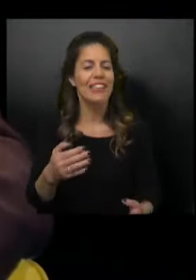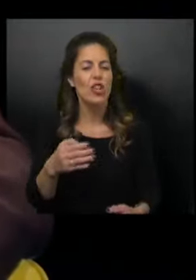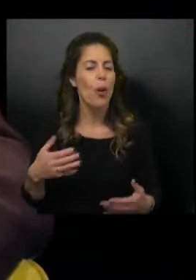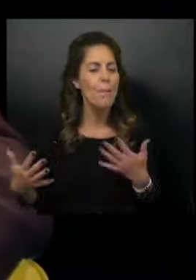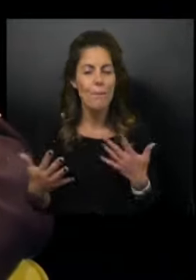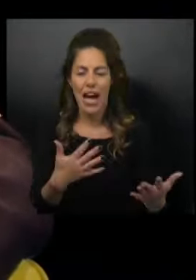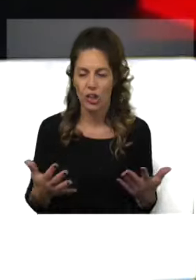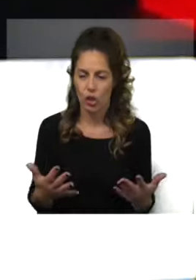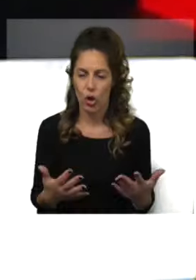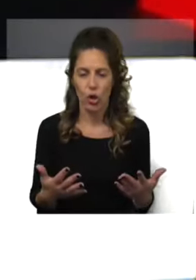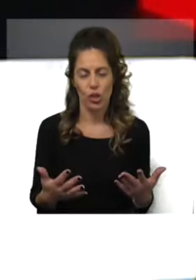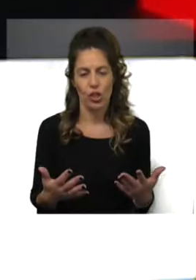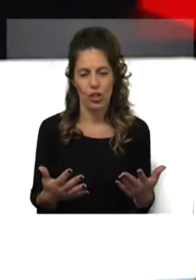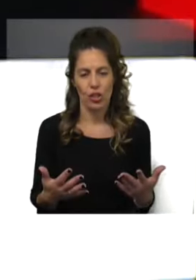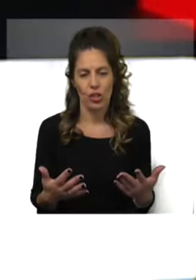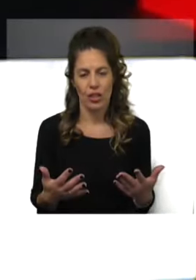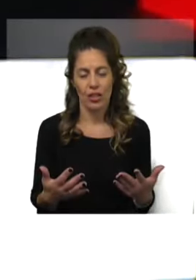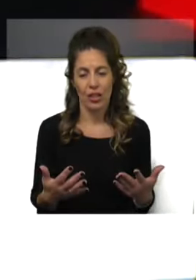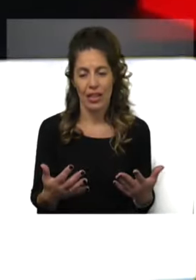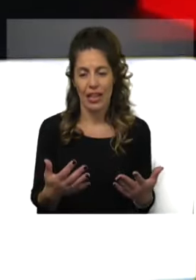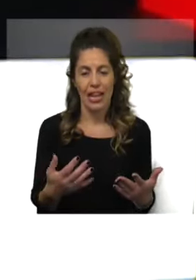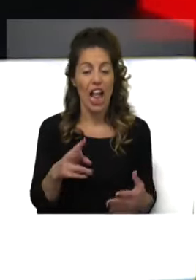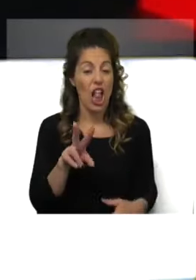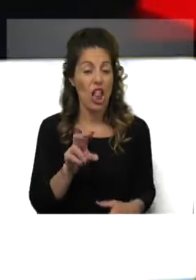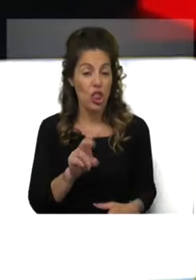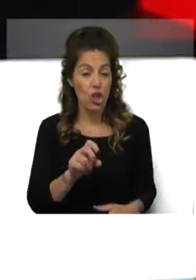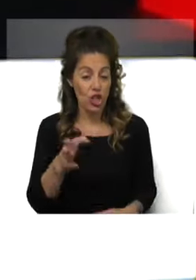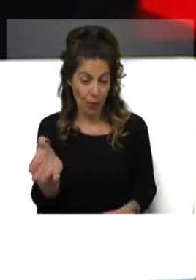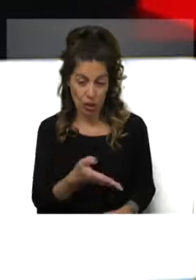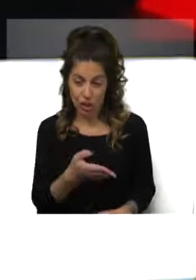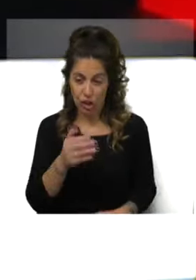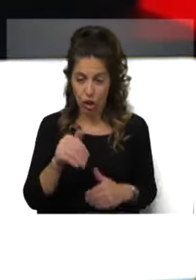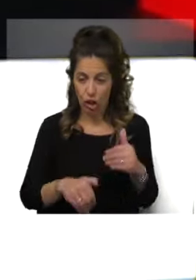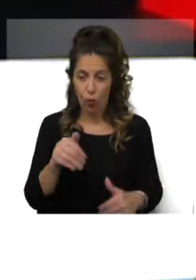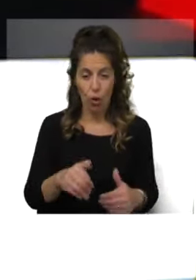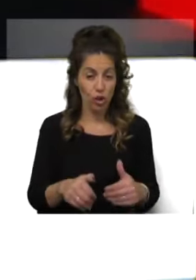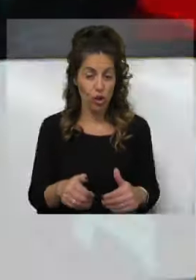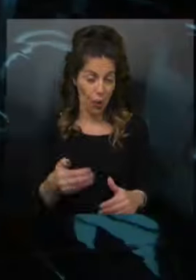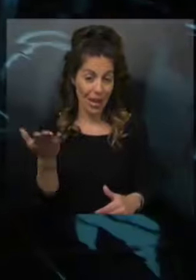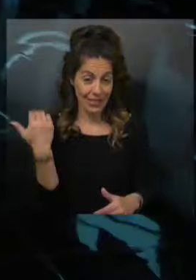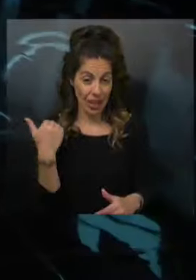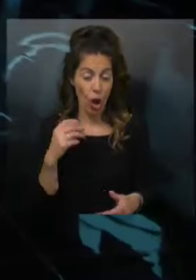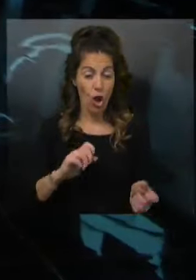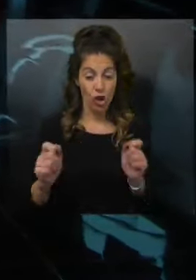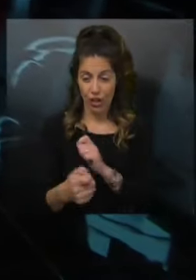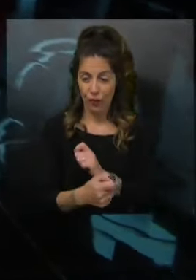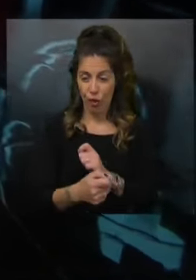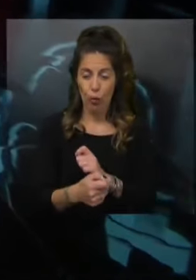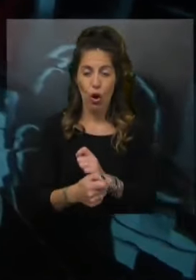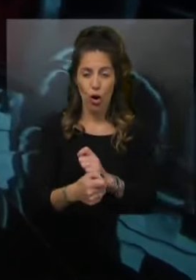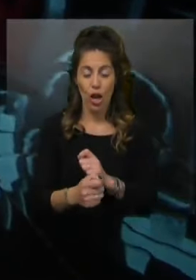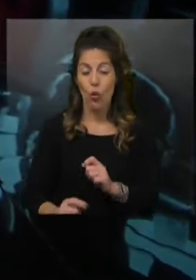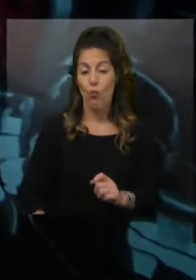tuvo este en que tuvo creo el 12 Por de los votos este que lo transformó en un